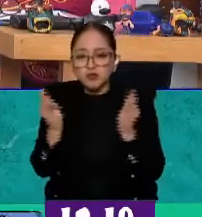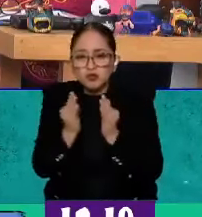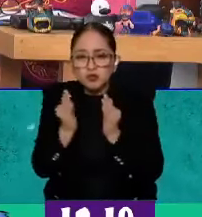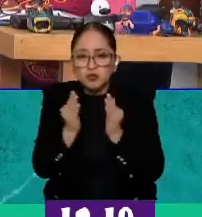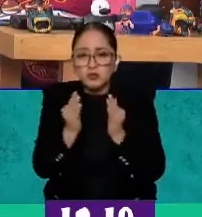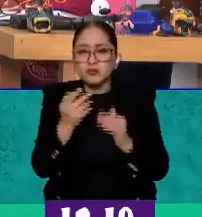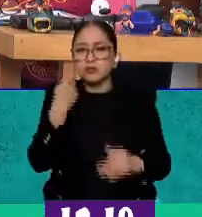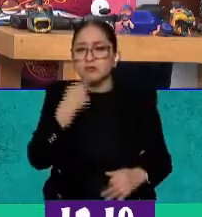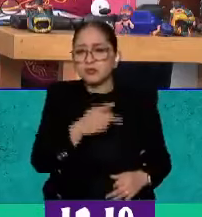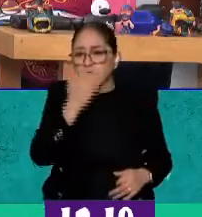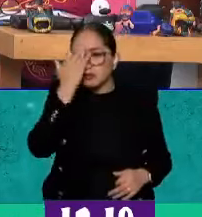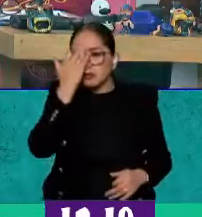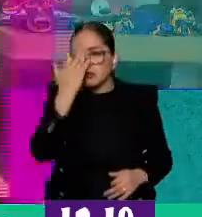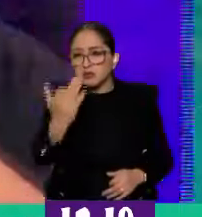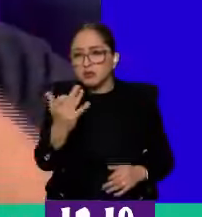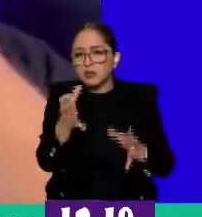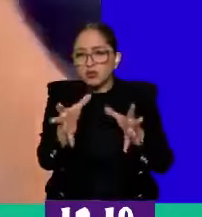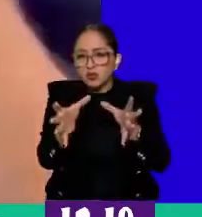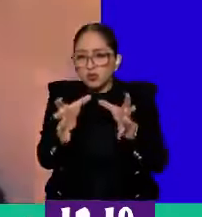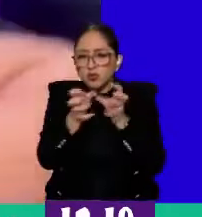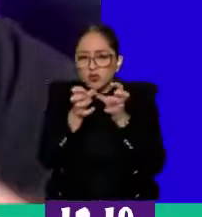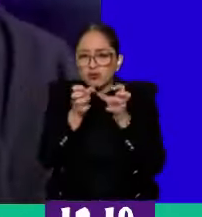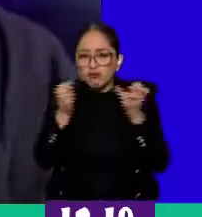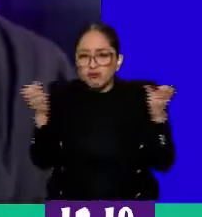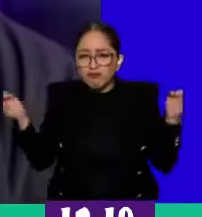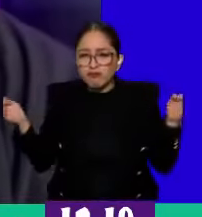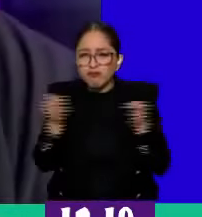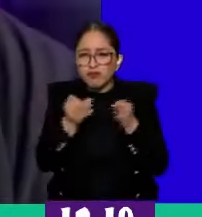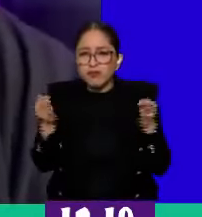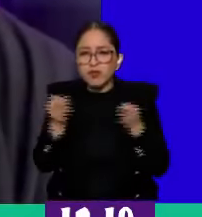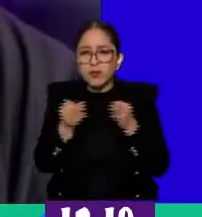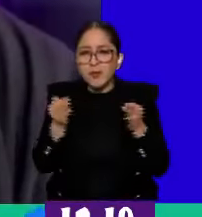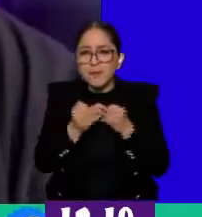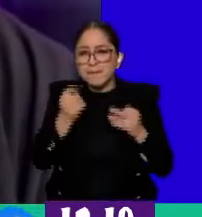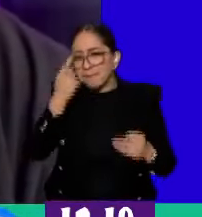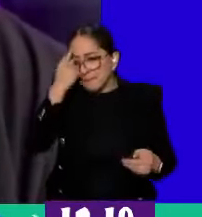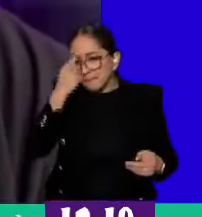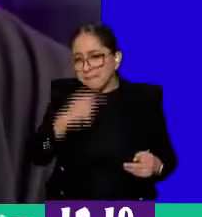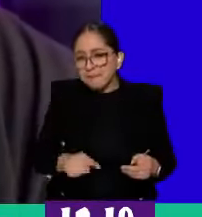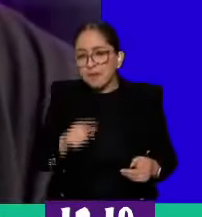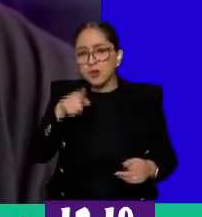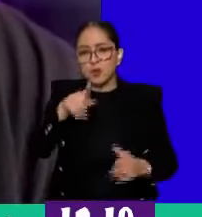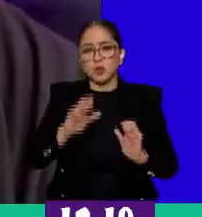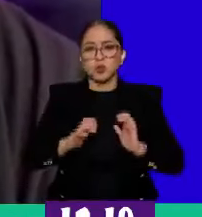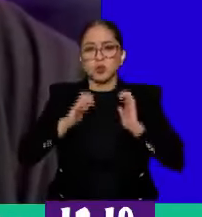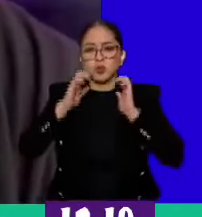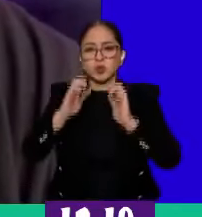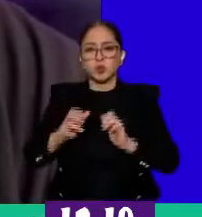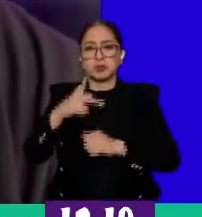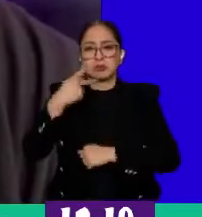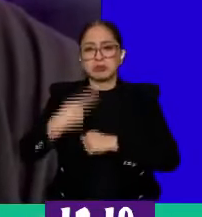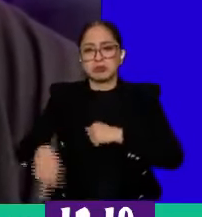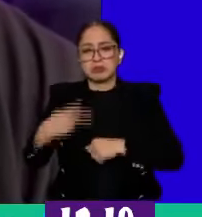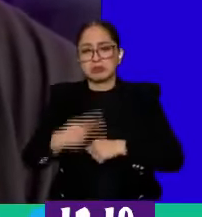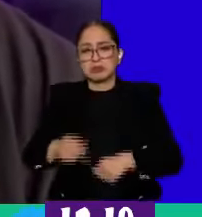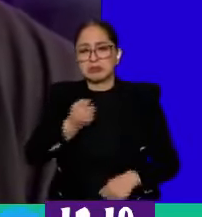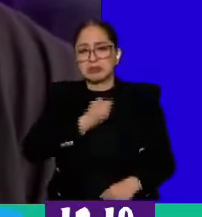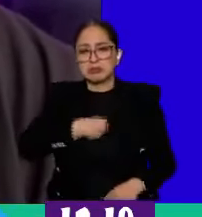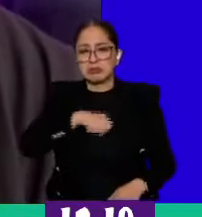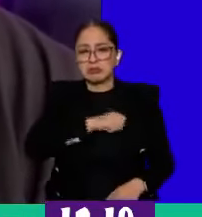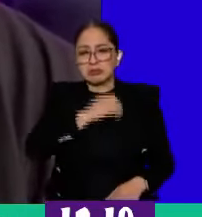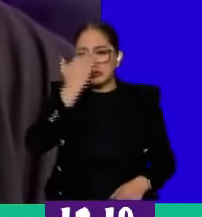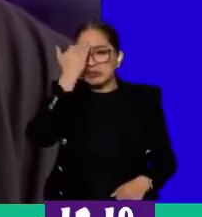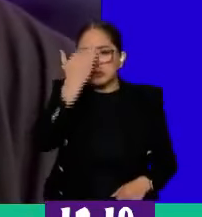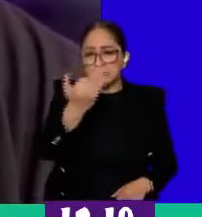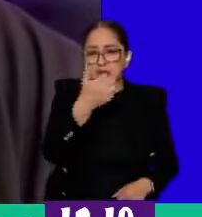de conservación. La congelación sería como una especie de... como para asegurarse de que no nos vaya a hacer daño. Pero también te dura 6 o 7 meses, ¿sí? Es